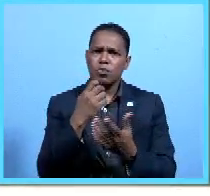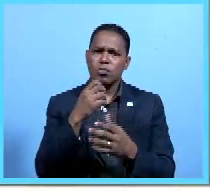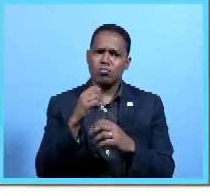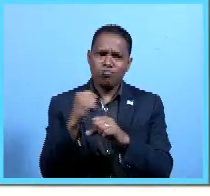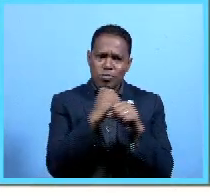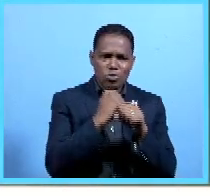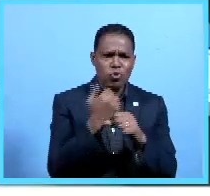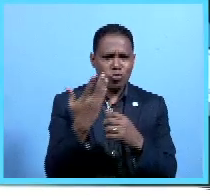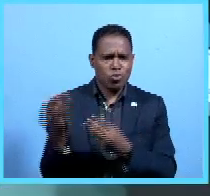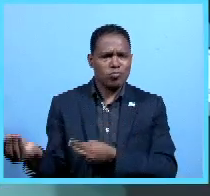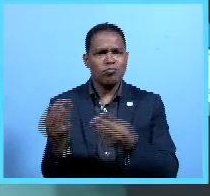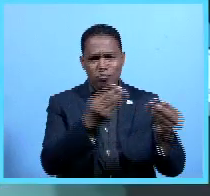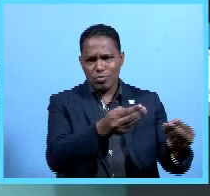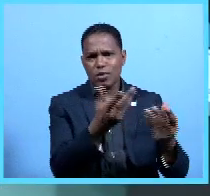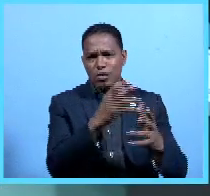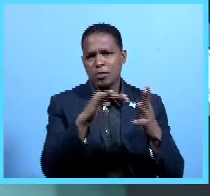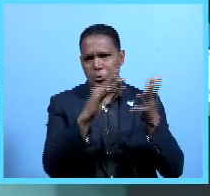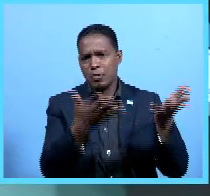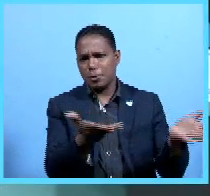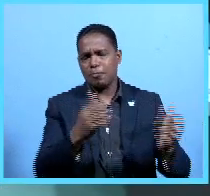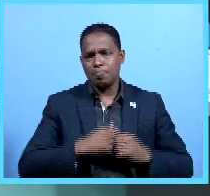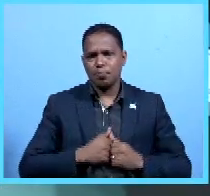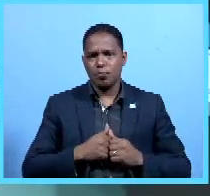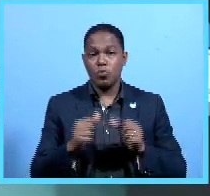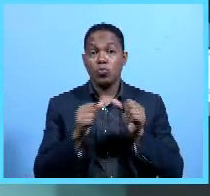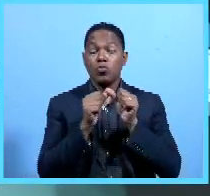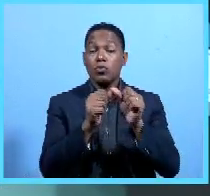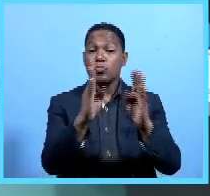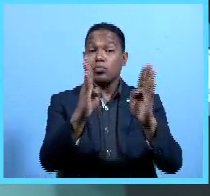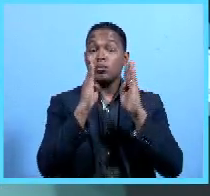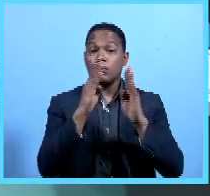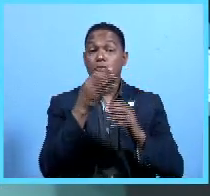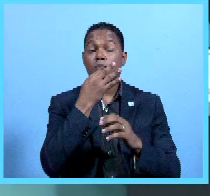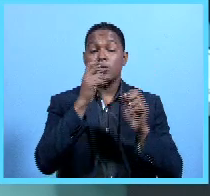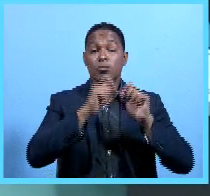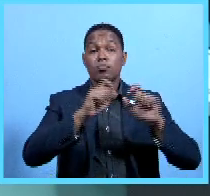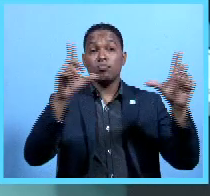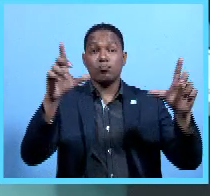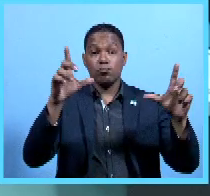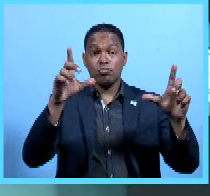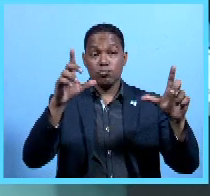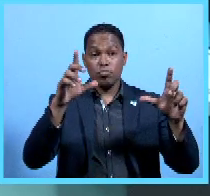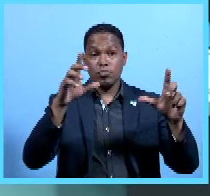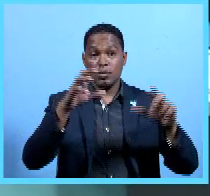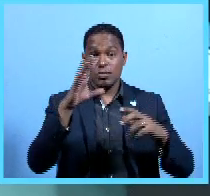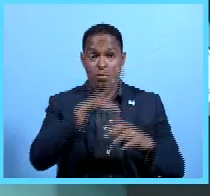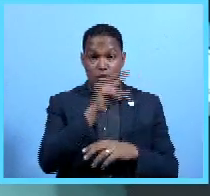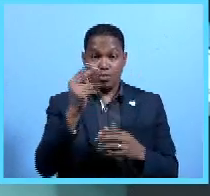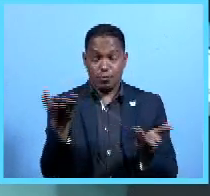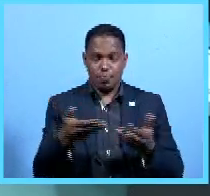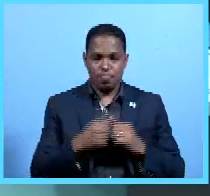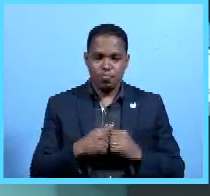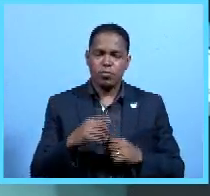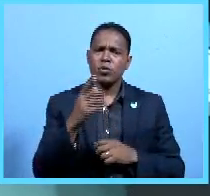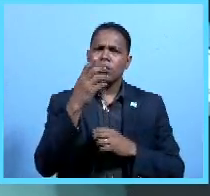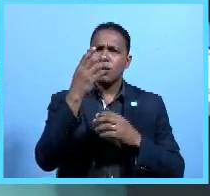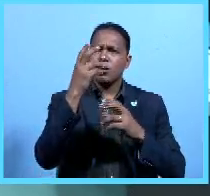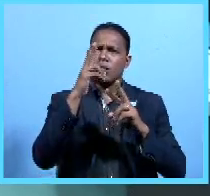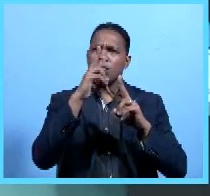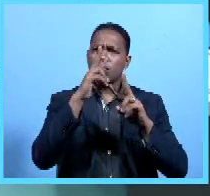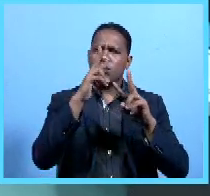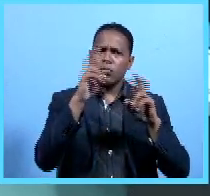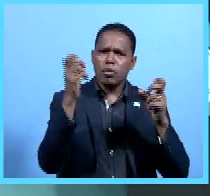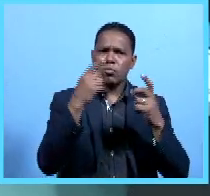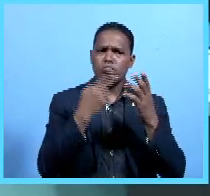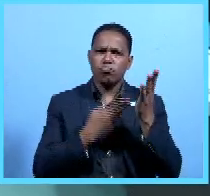estudiantes. Mantenga la sintonía junto a nosotros. Recuerde que en nuestras próximas emisiones de Central de Noticias abordamos la realidad